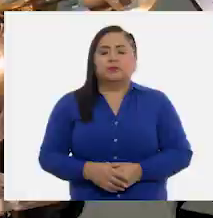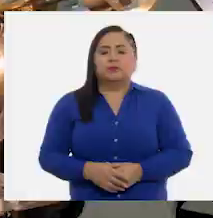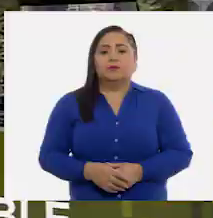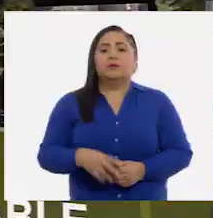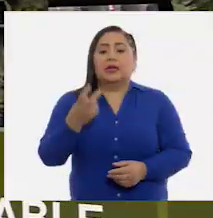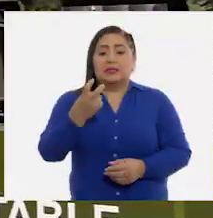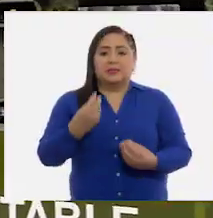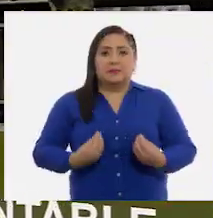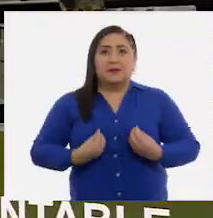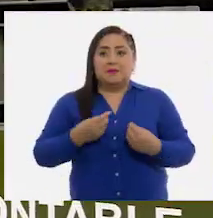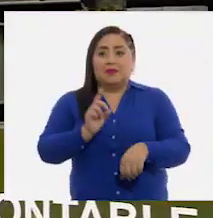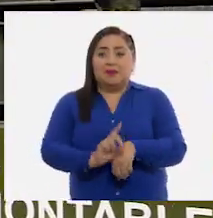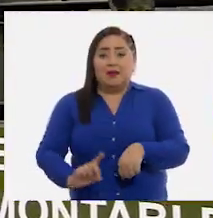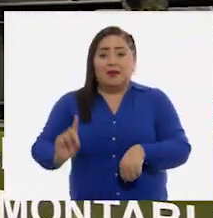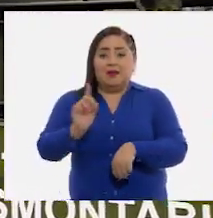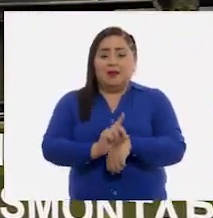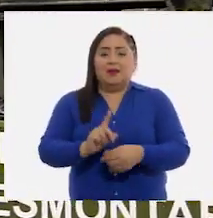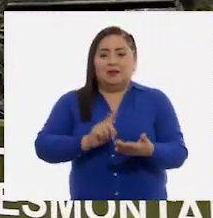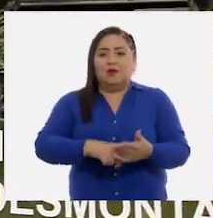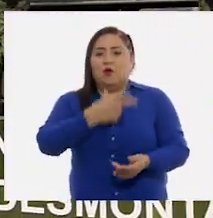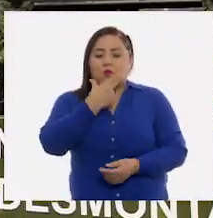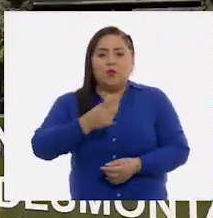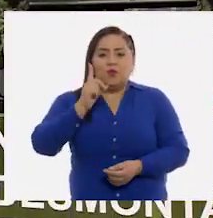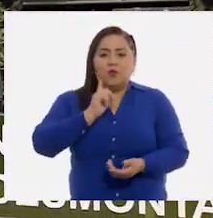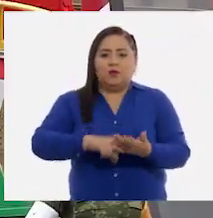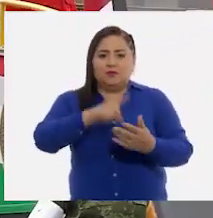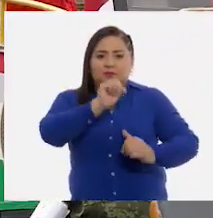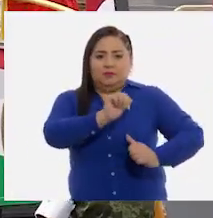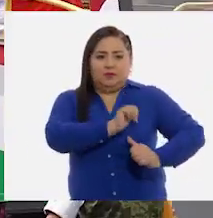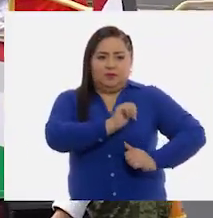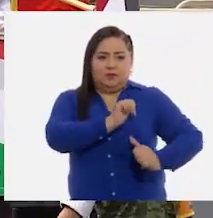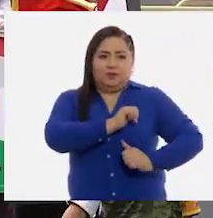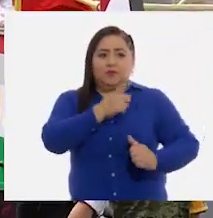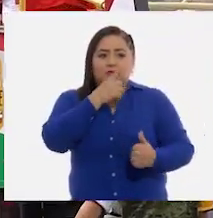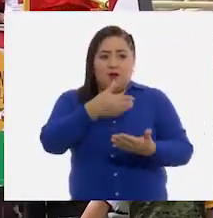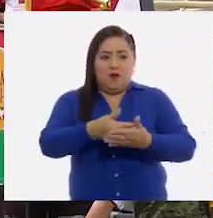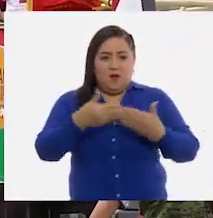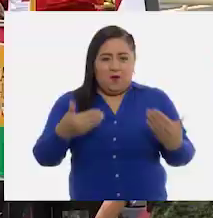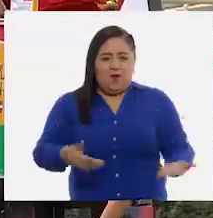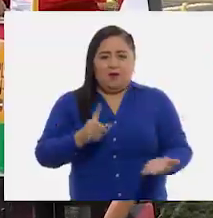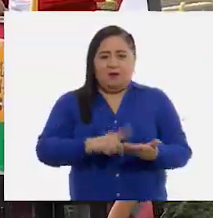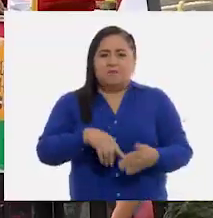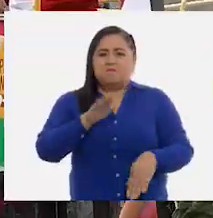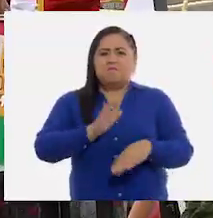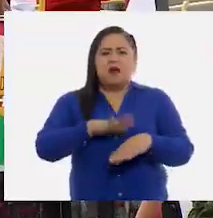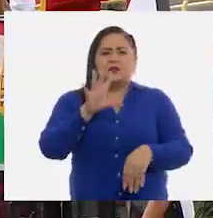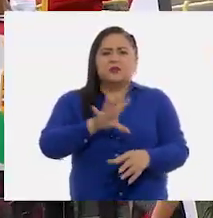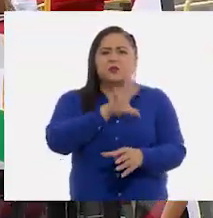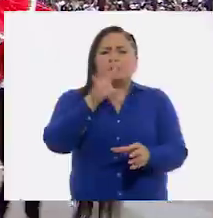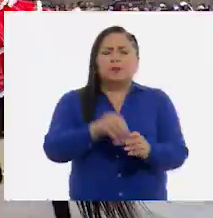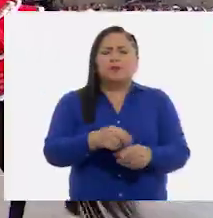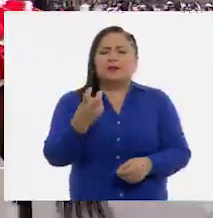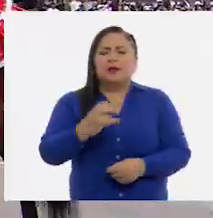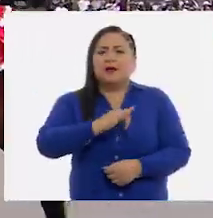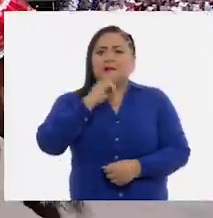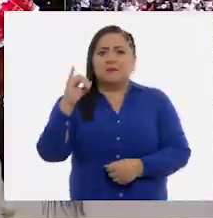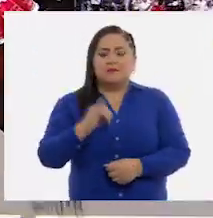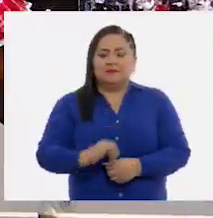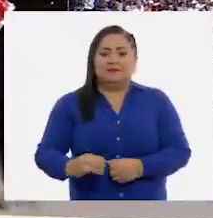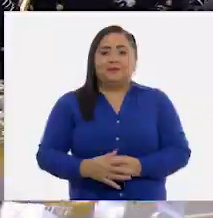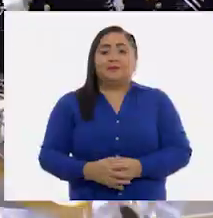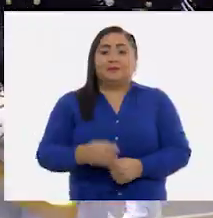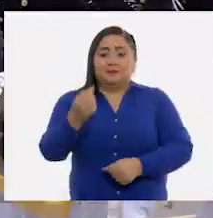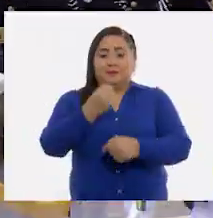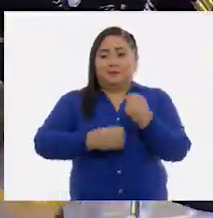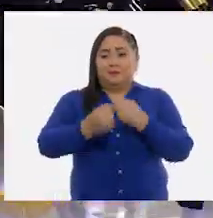Así se vive el día a día de la inclusión de género en las Fuerzas Armadas, que hoy están más completas que nunca. En